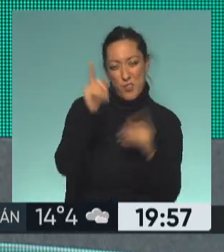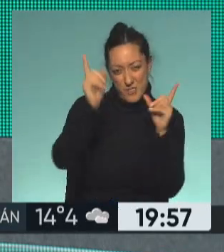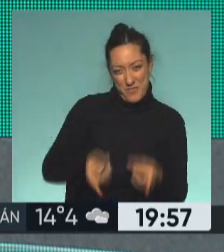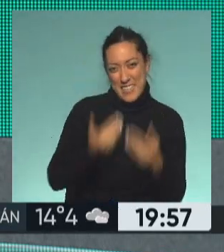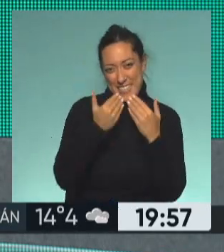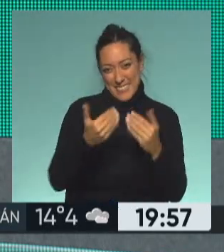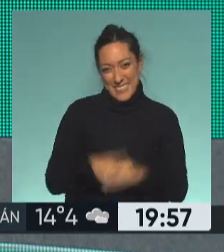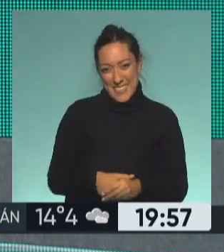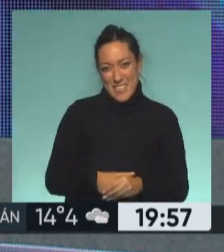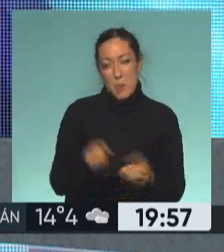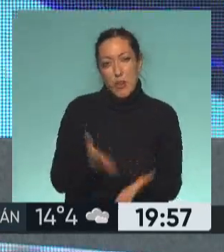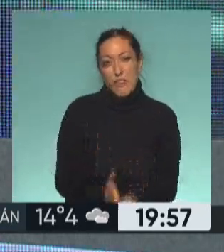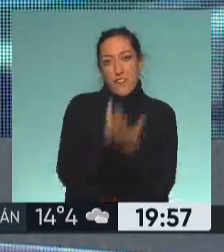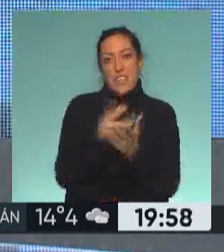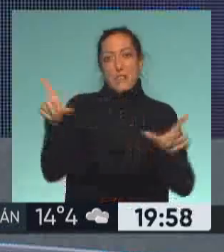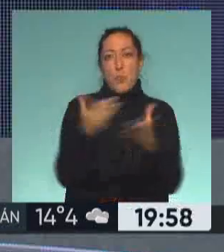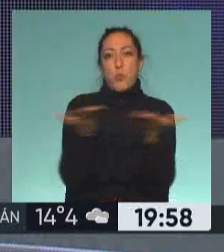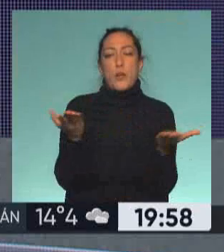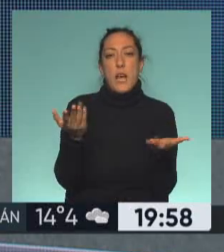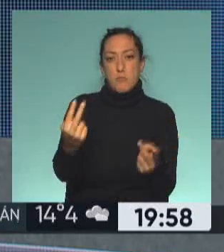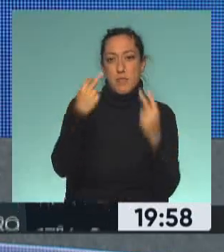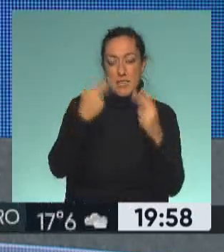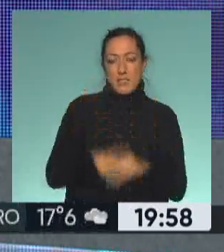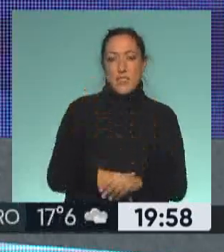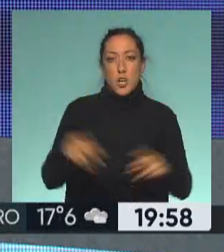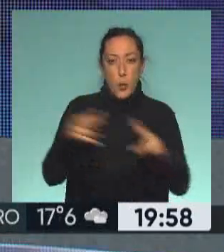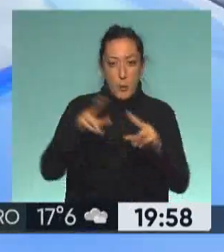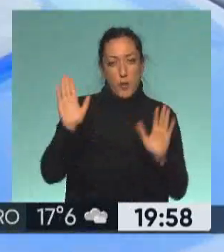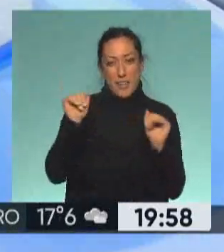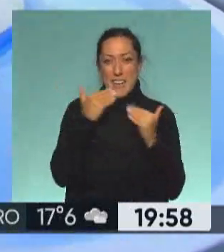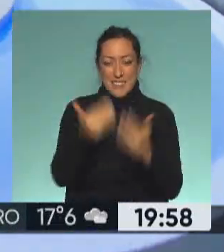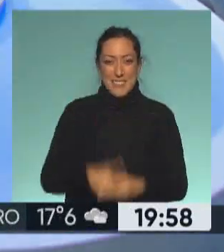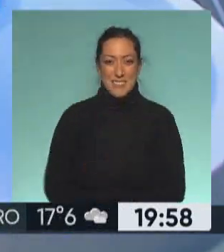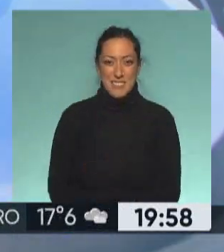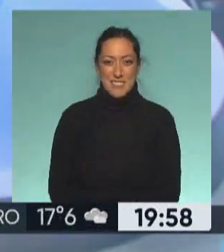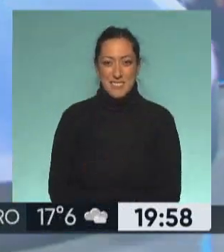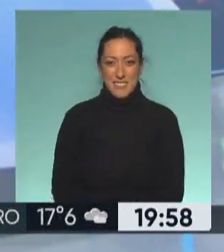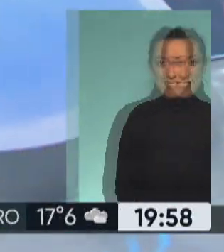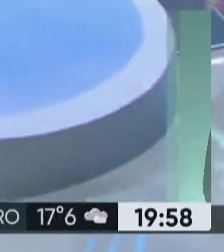por esta fidelidad a la televisión pública. Nos encontramos. Gracias.